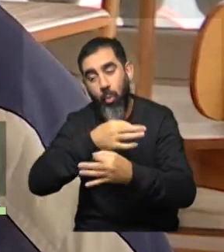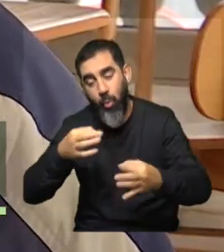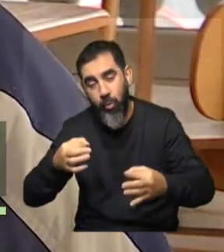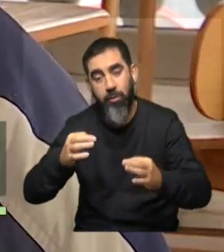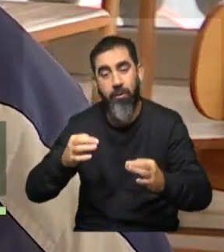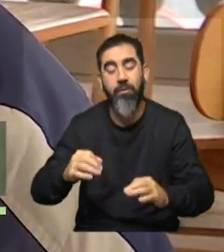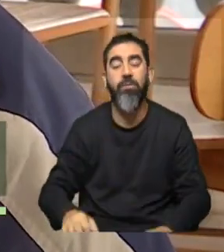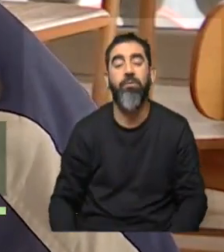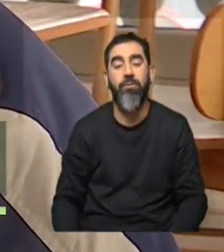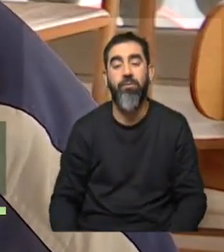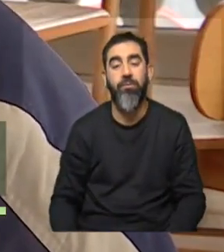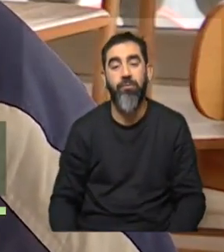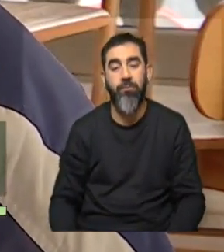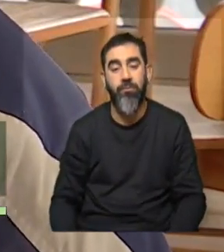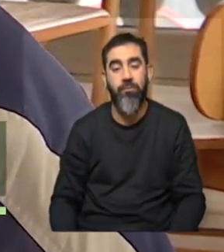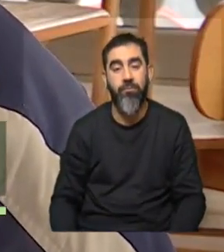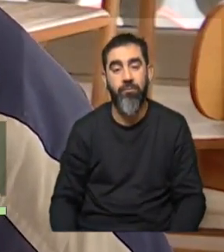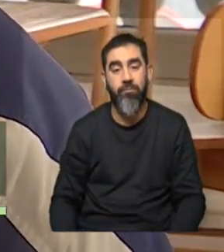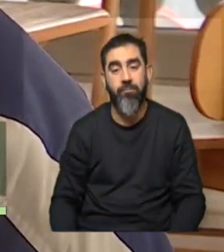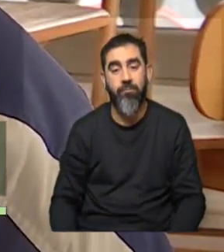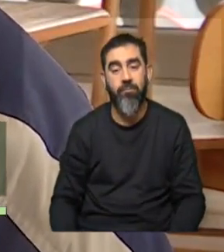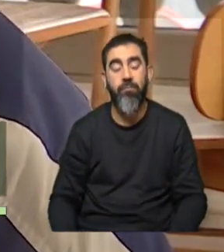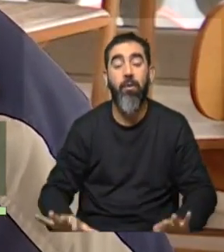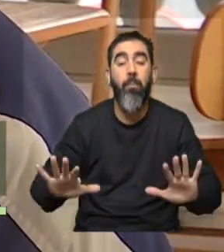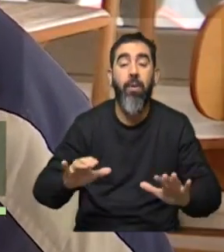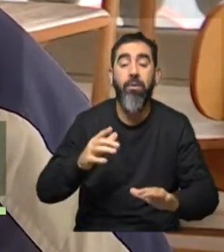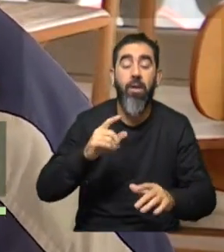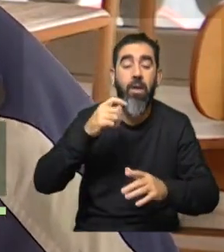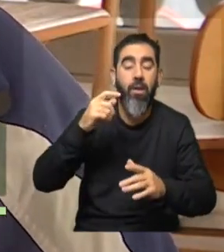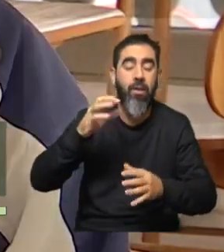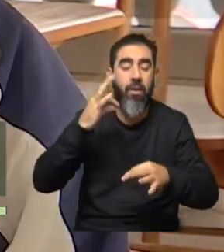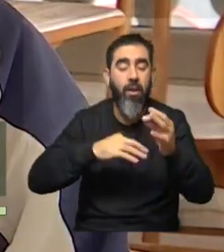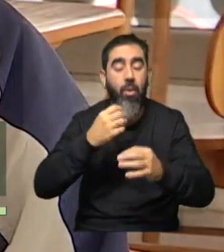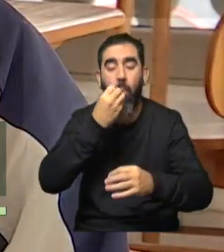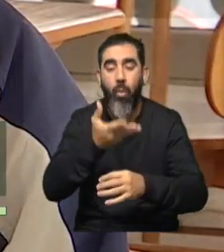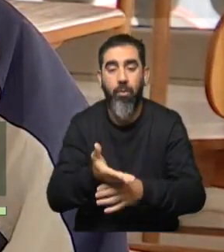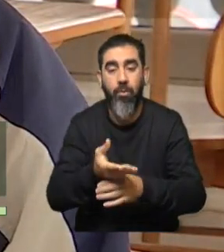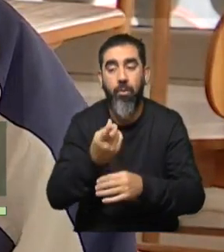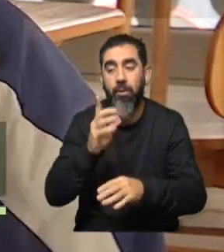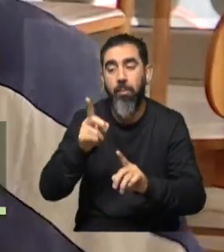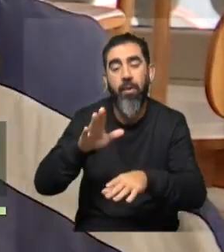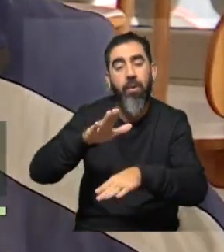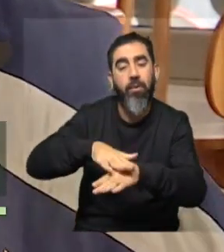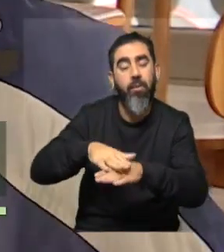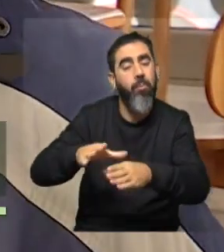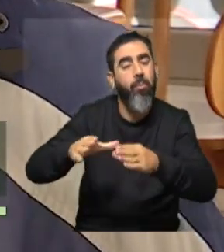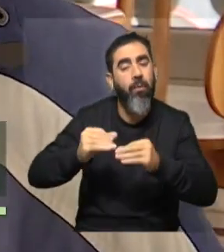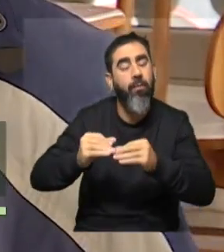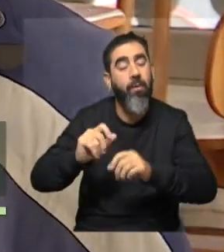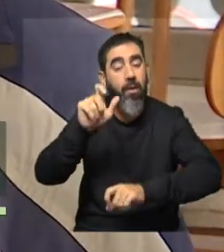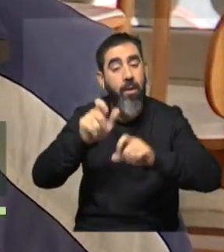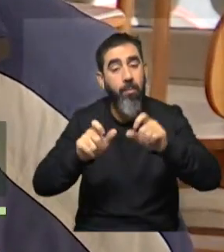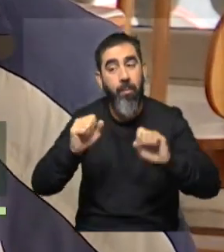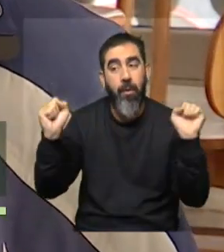y si estoy a la altura de las circunstancia todo parece indicar que la hora va a estar buenísimo y asumir la responsabilidad de la gente que